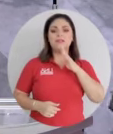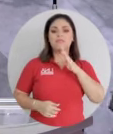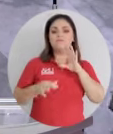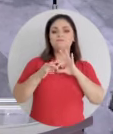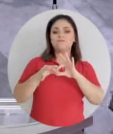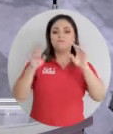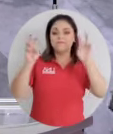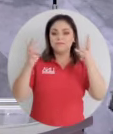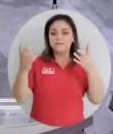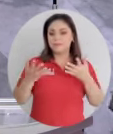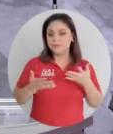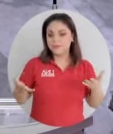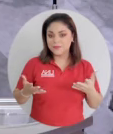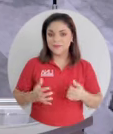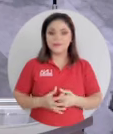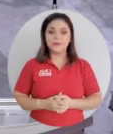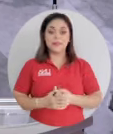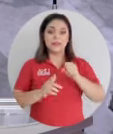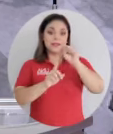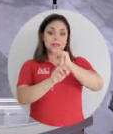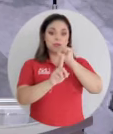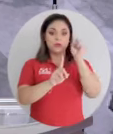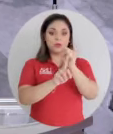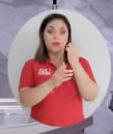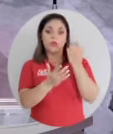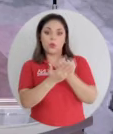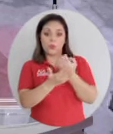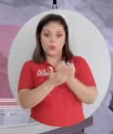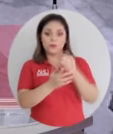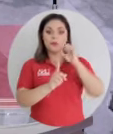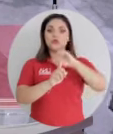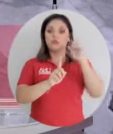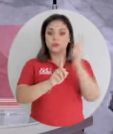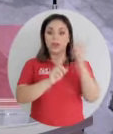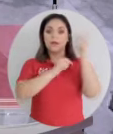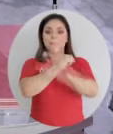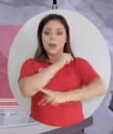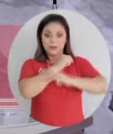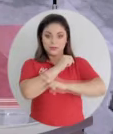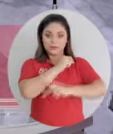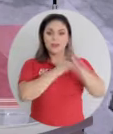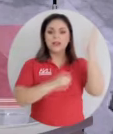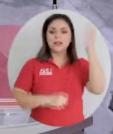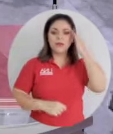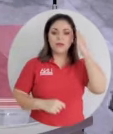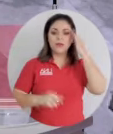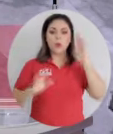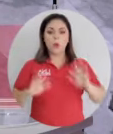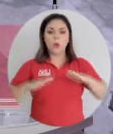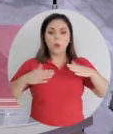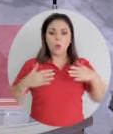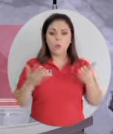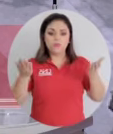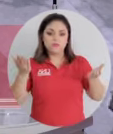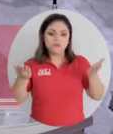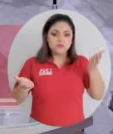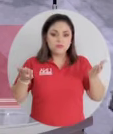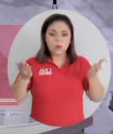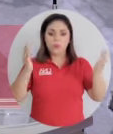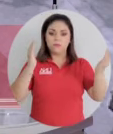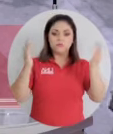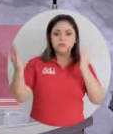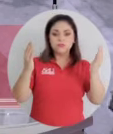vamos a hablar sobre la situación económica y social del país, hacer un balance de lo vivido en el